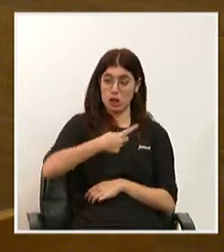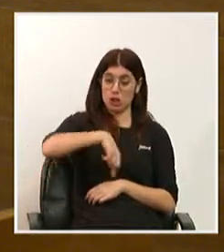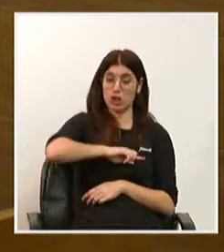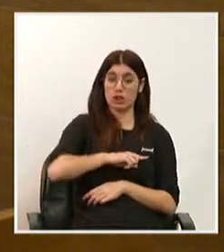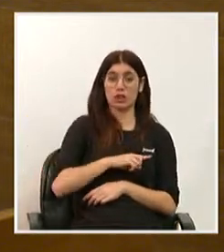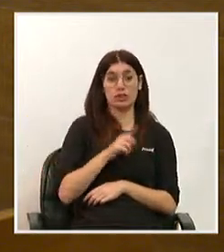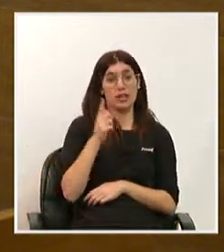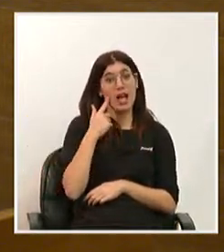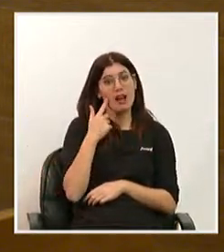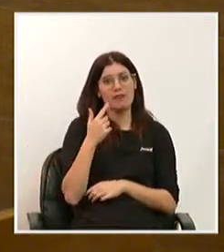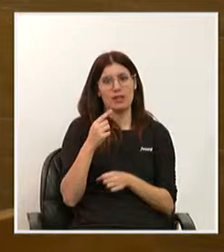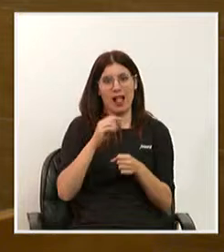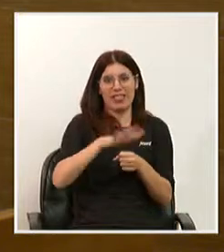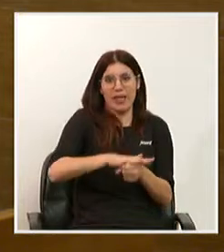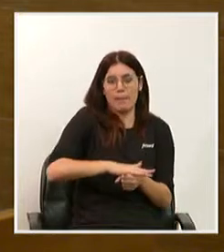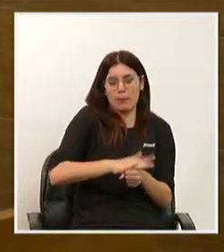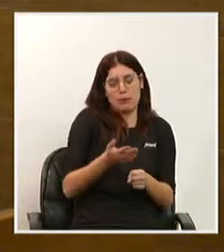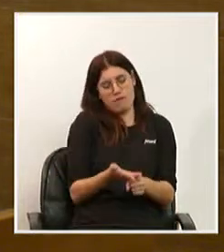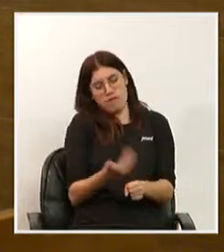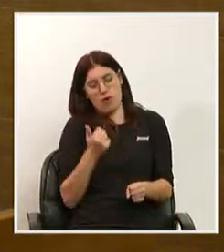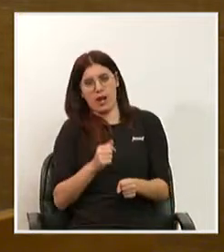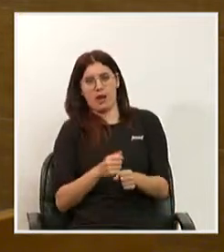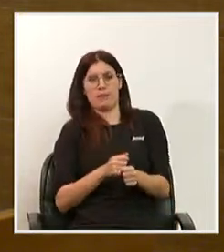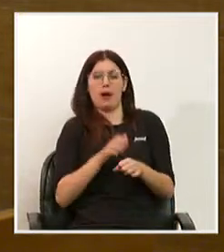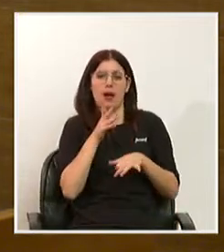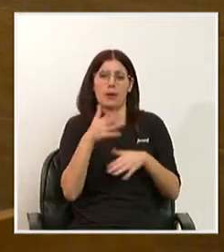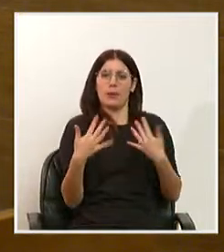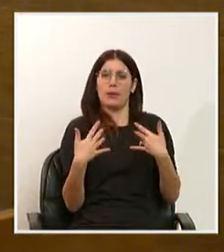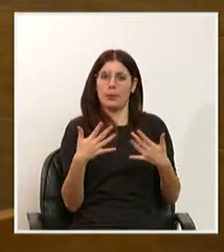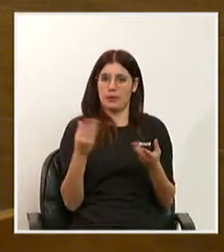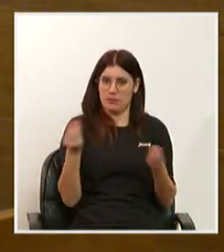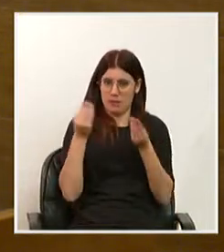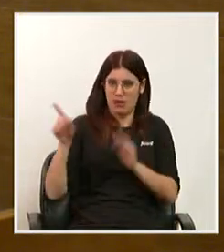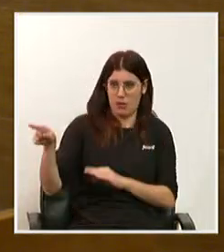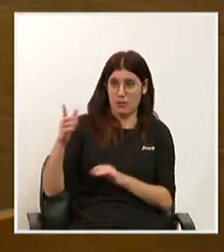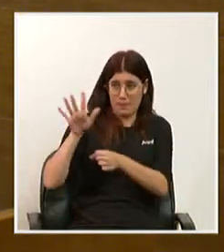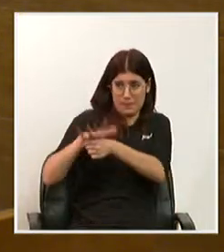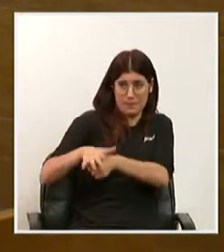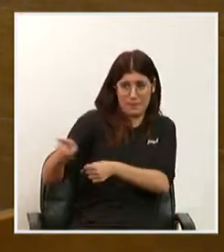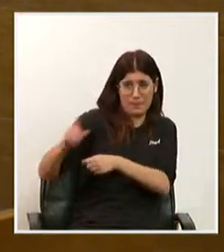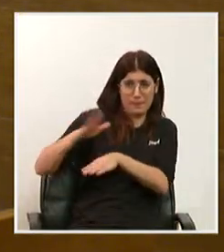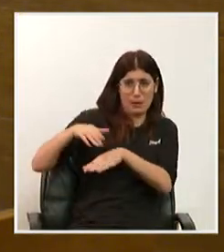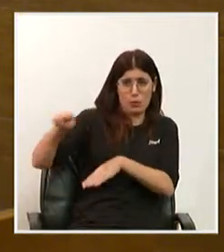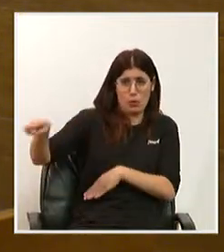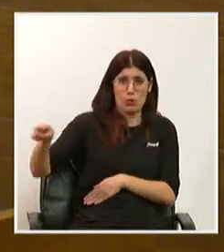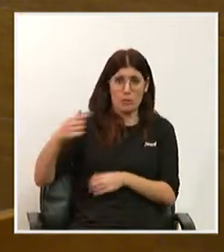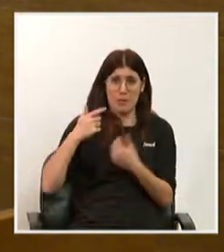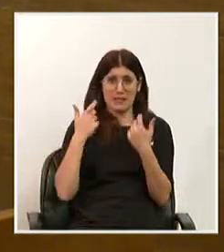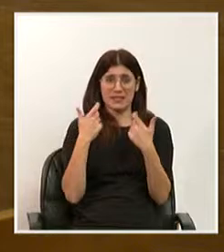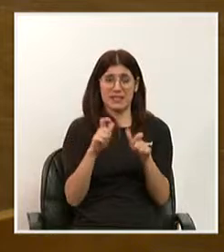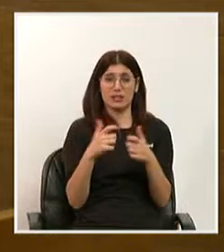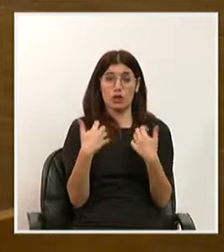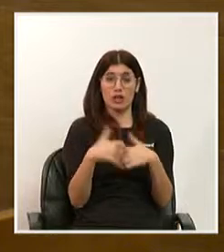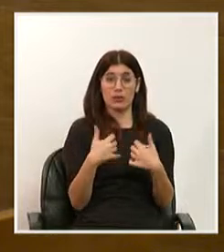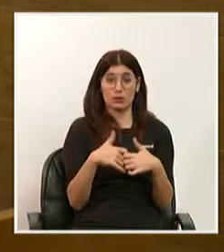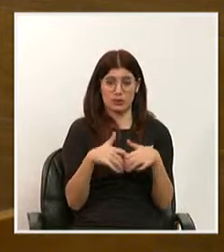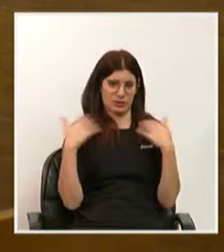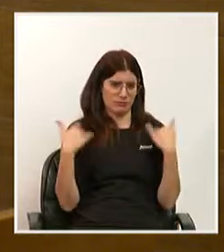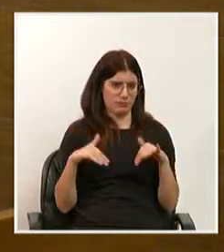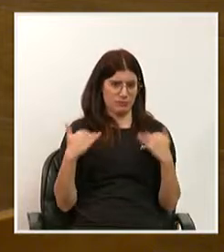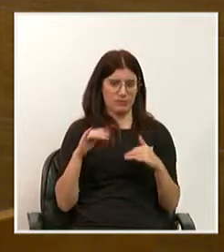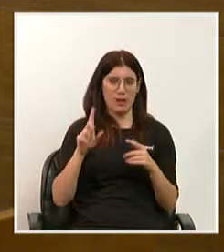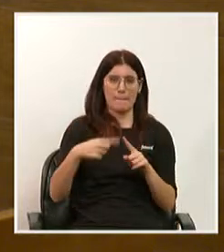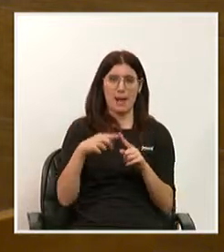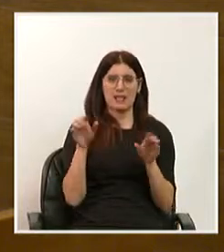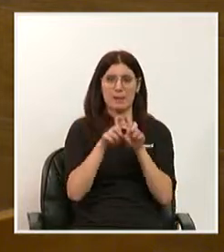ese tapón señor baldoví el tapón que ustedes han hecho en el sector industrial y en las